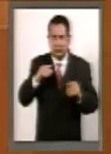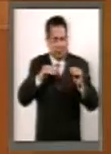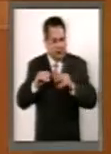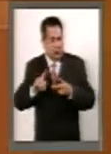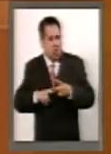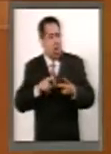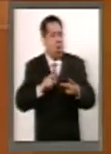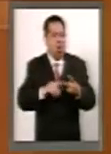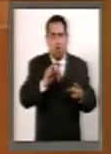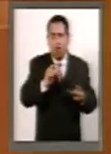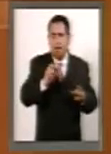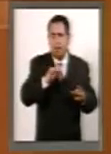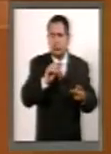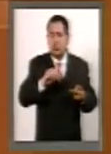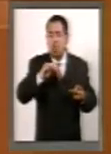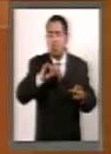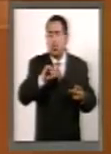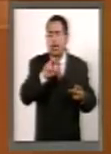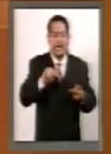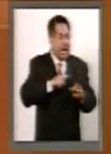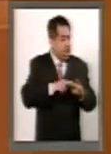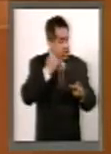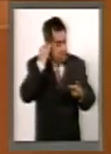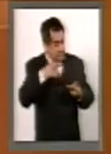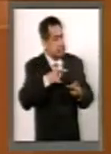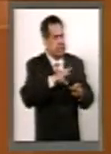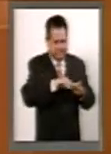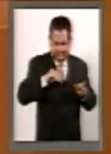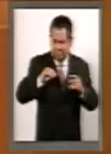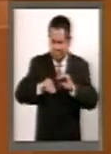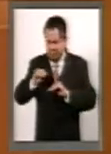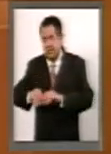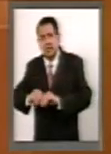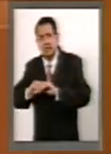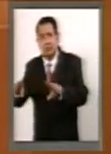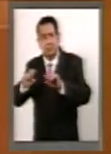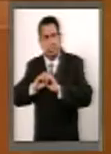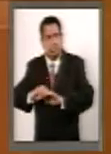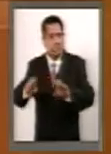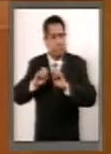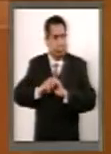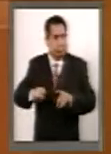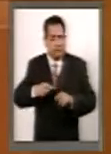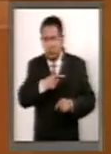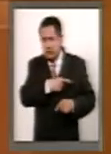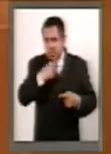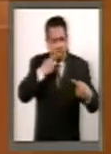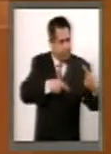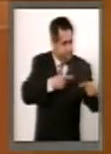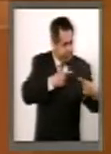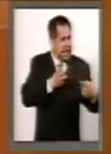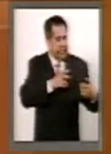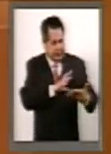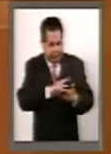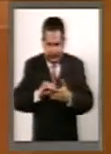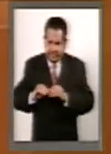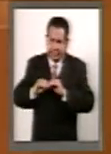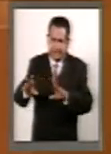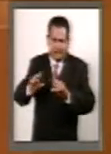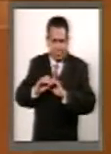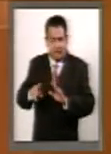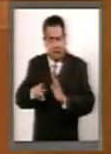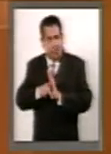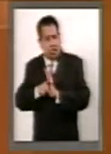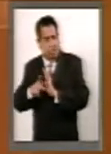destacaba Francisco J. Mújica. En el debate de las ideas y del pensamiento, El Universal reflejaba en